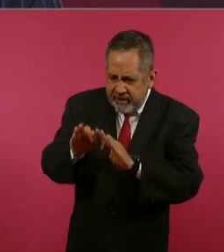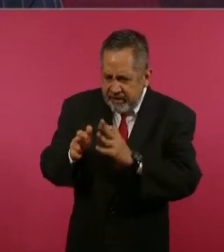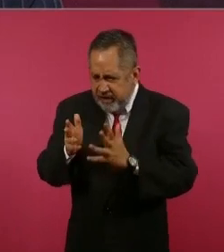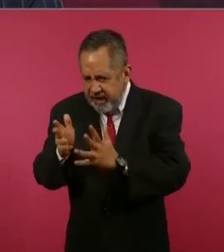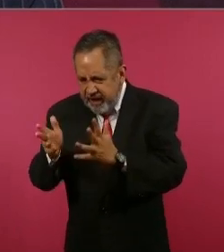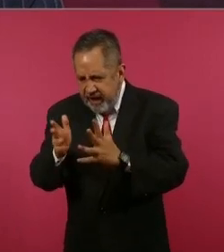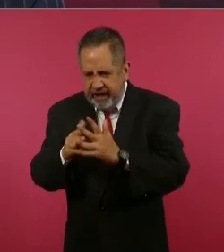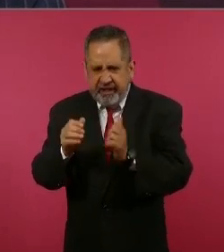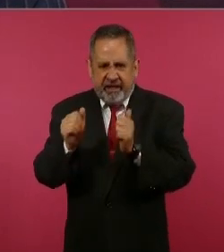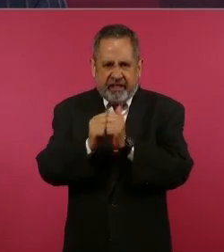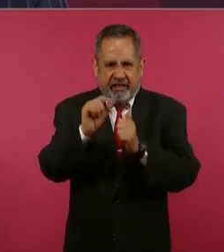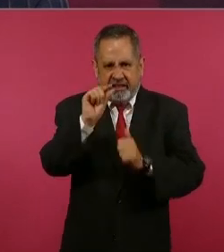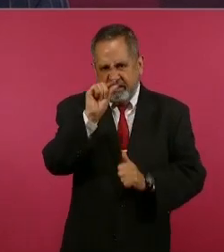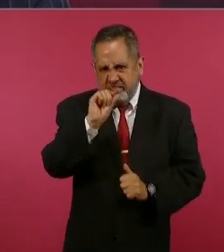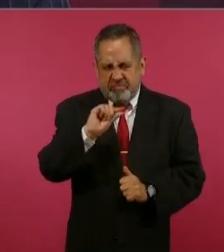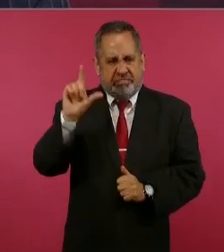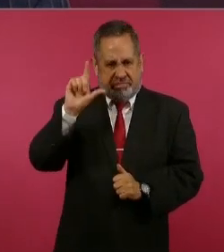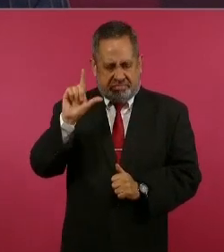de calidad,